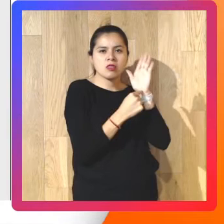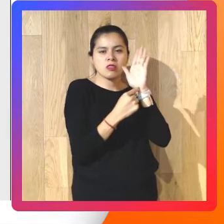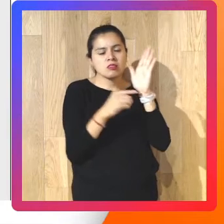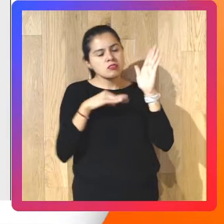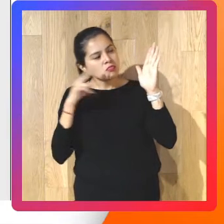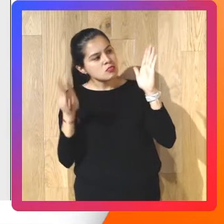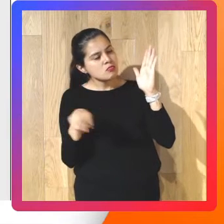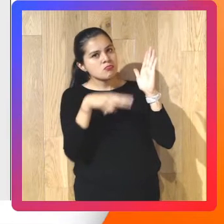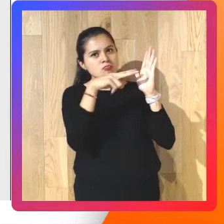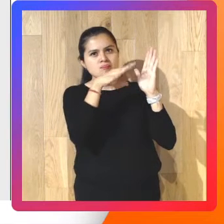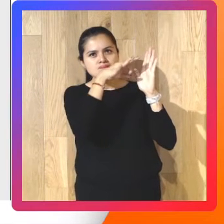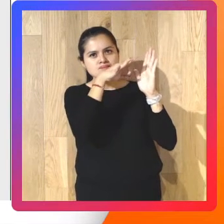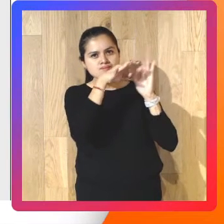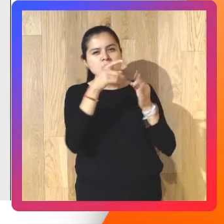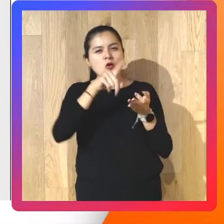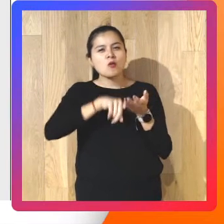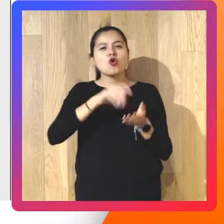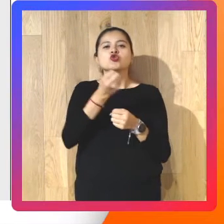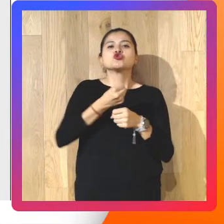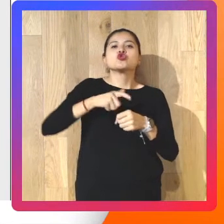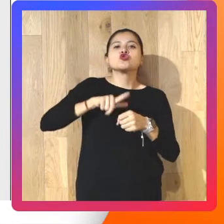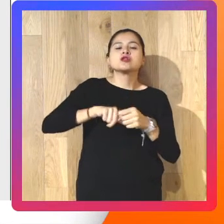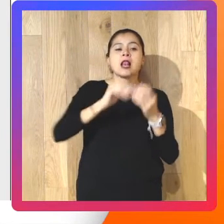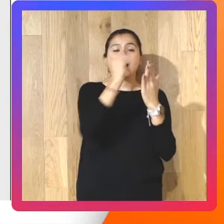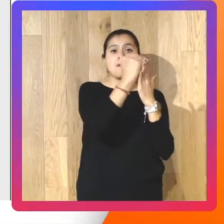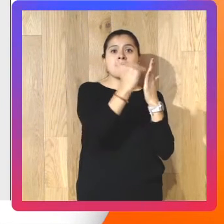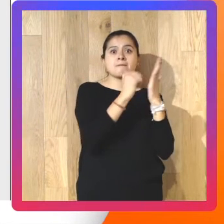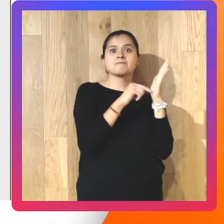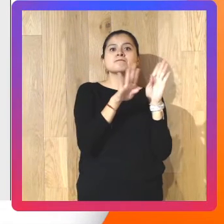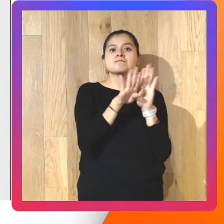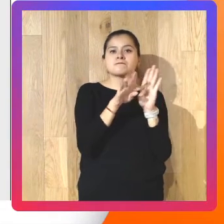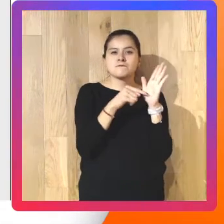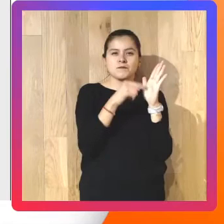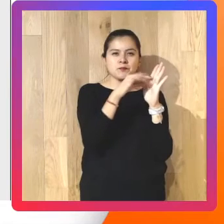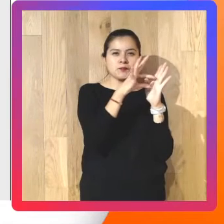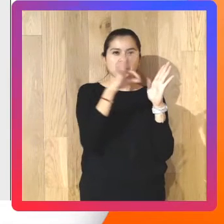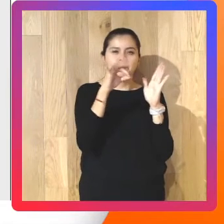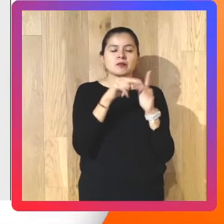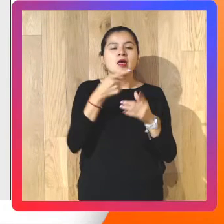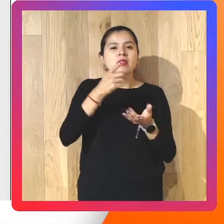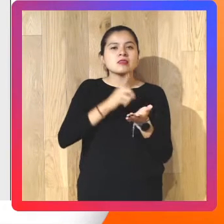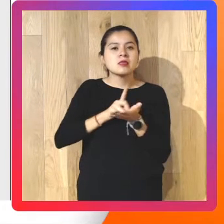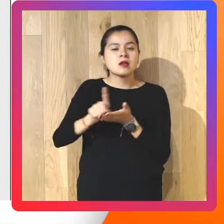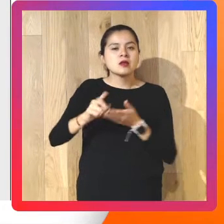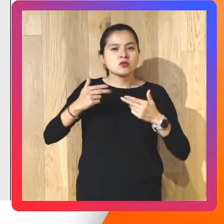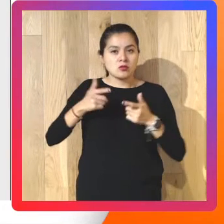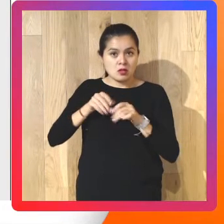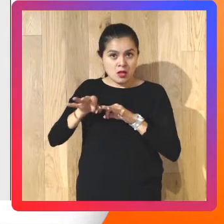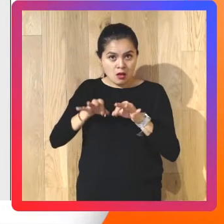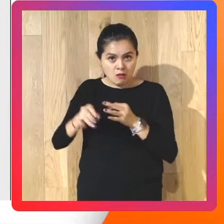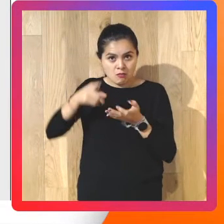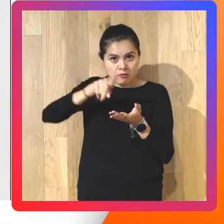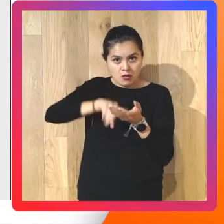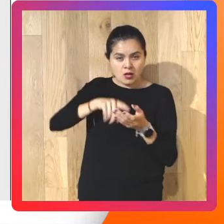día en la parte del criterio social nos ayuda a ver primero el cumplimiento de derechos laborales, el bienestar, los